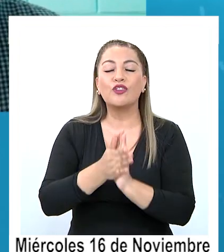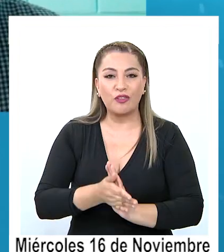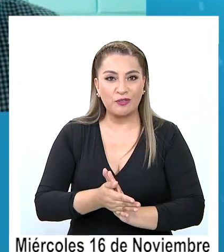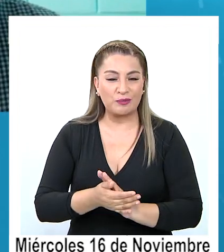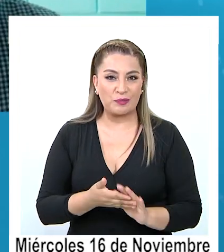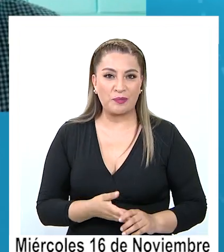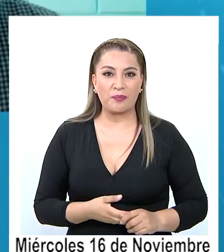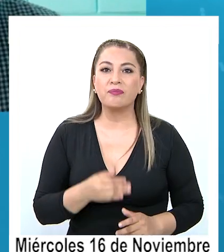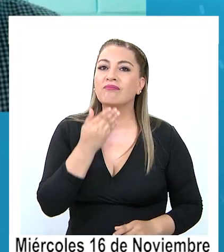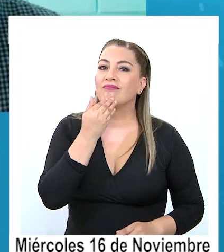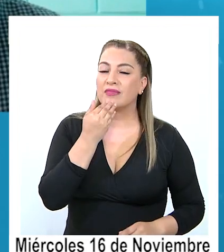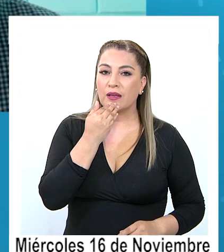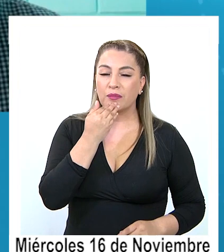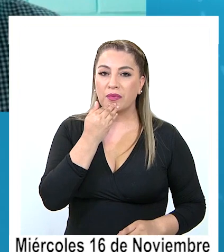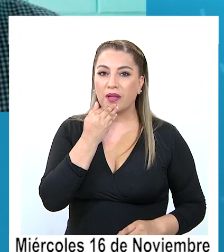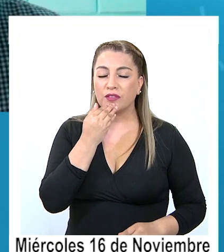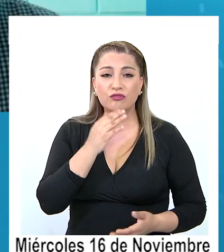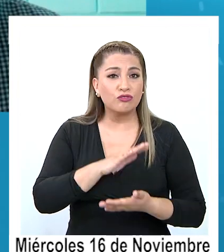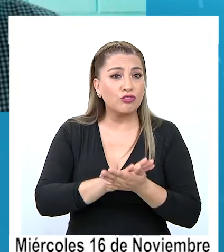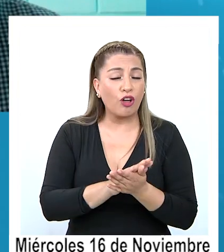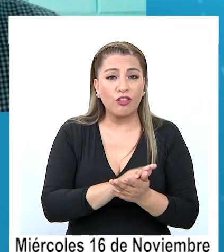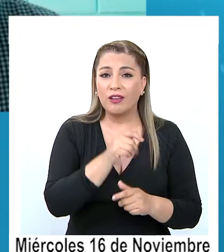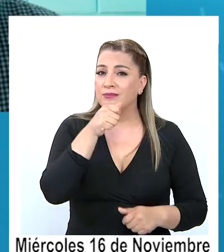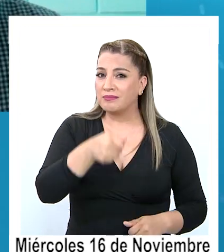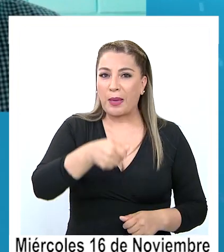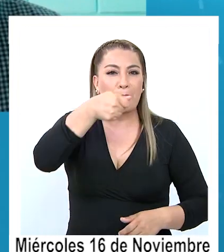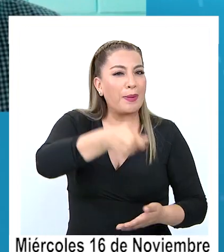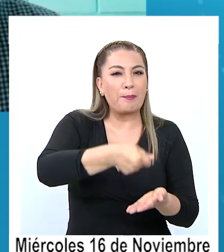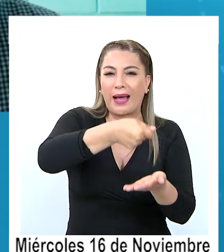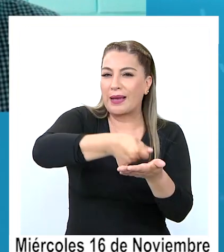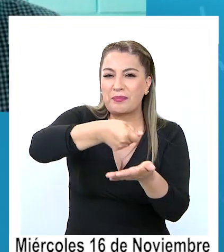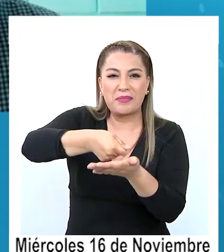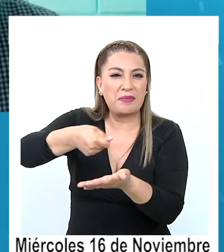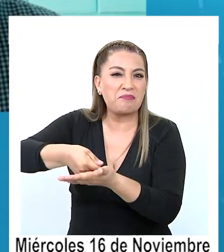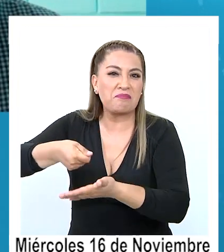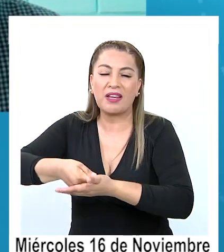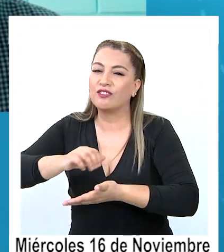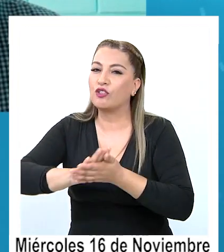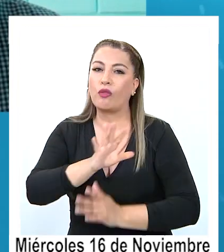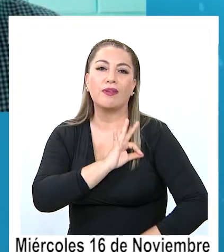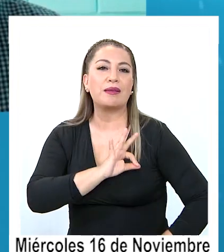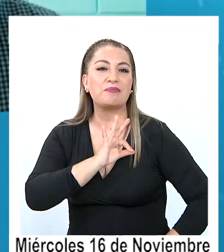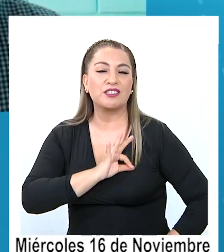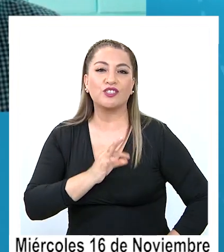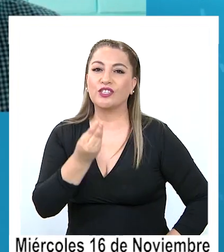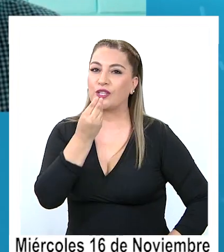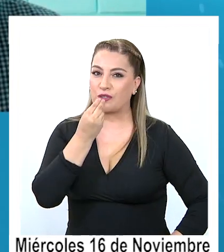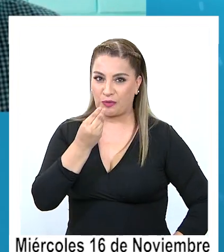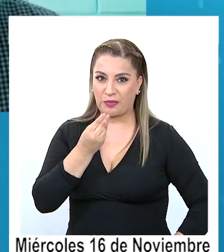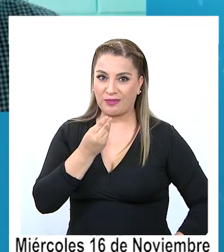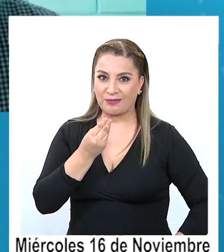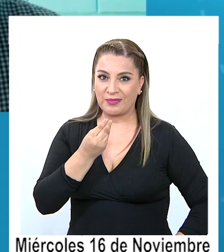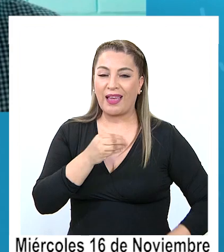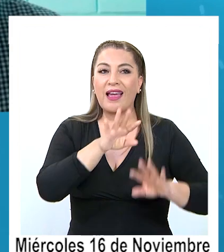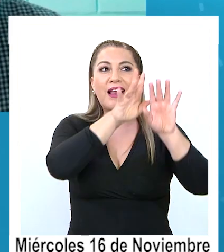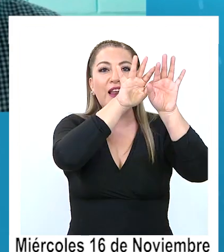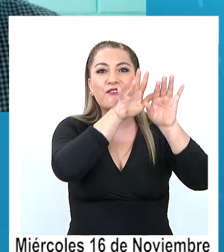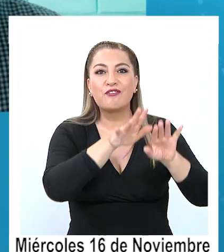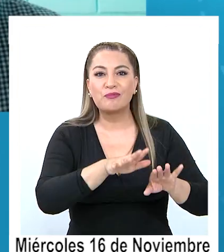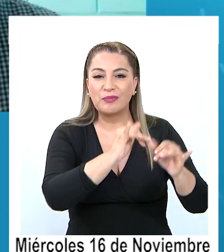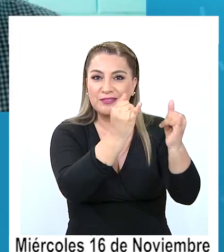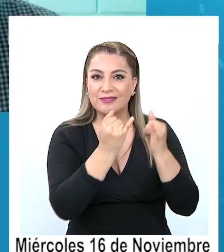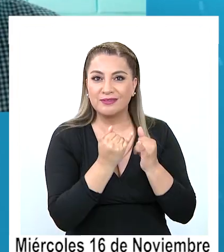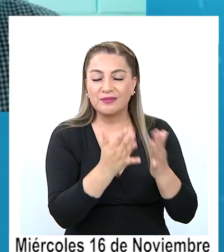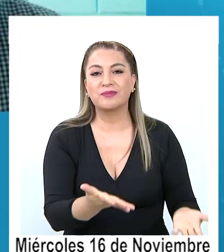también se piden que estén al día las contribuciones, ¿cierto? Que también esté al día en el pago de la pensión de alimentos en el Registro Nacional de Deudores. Entonces tampoco se va a poder